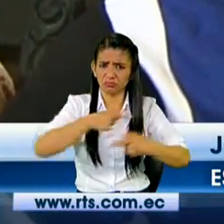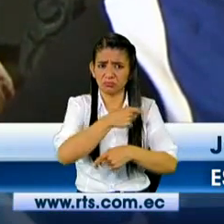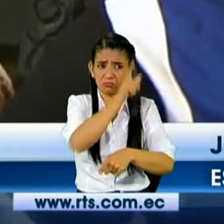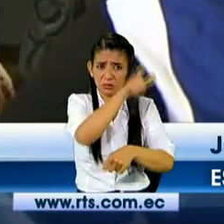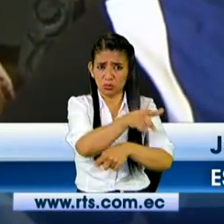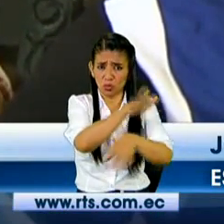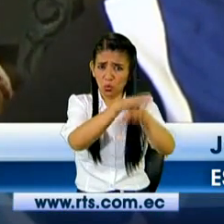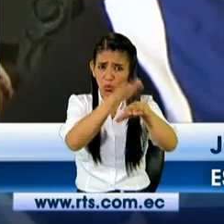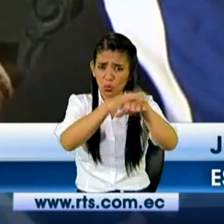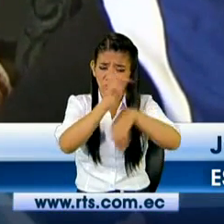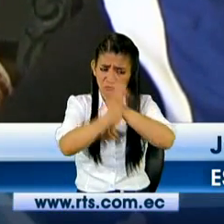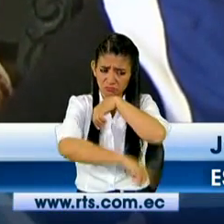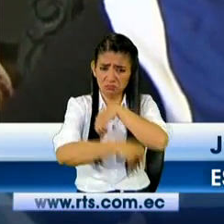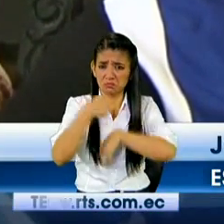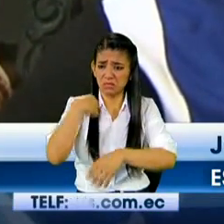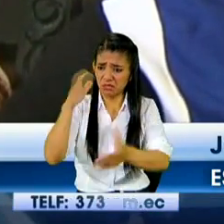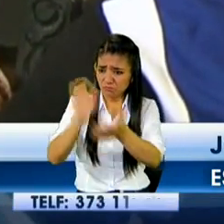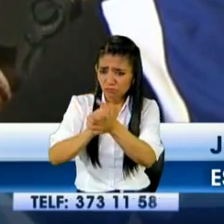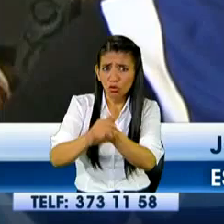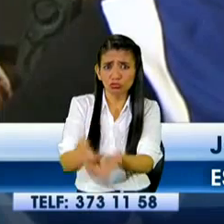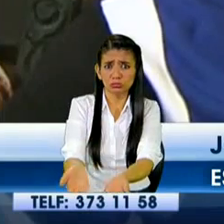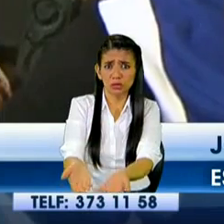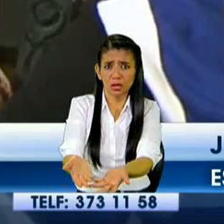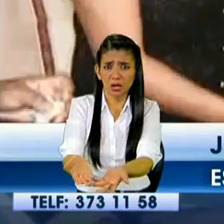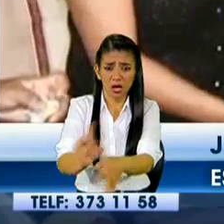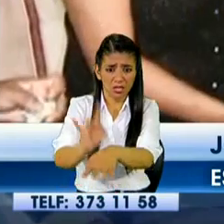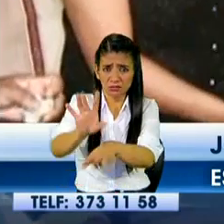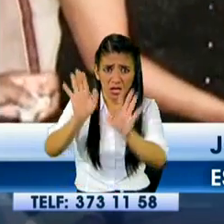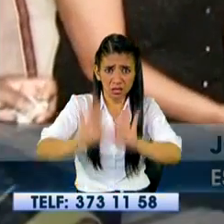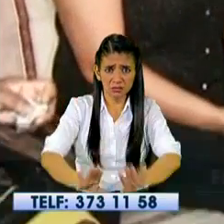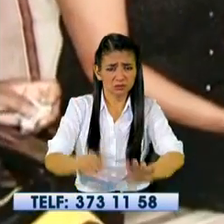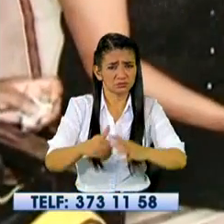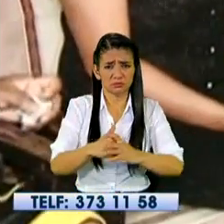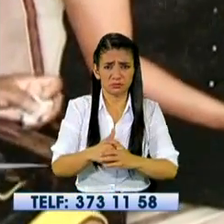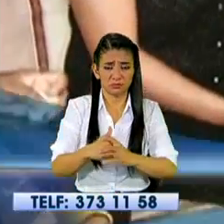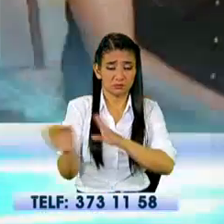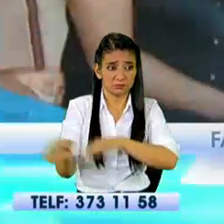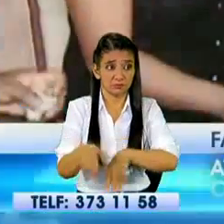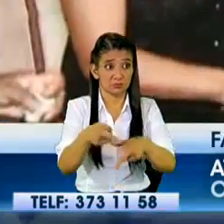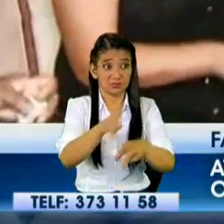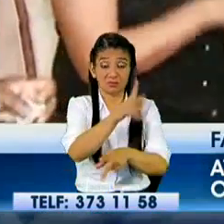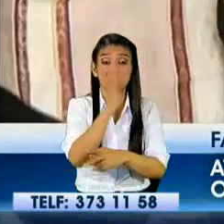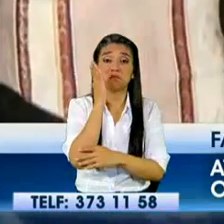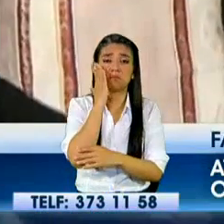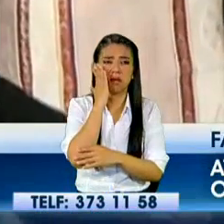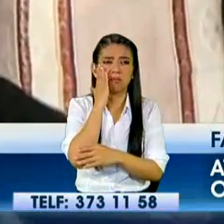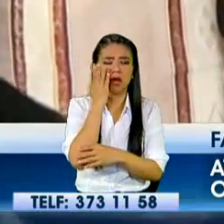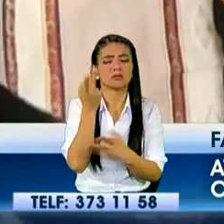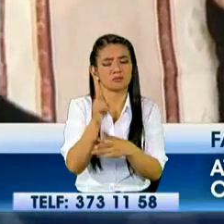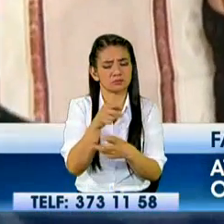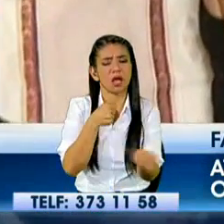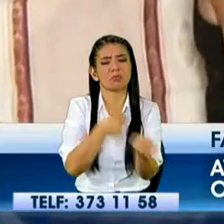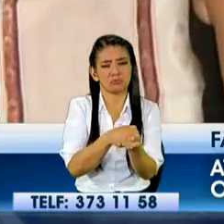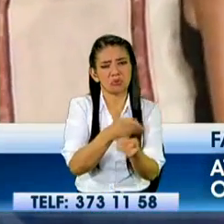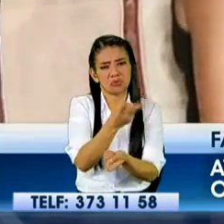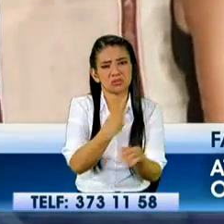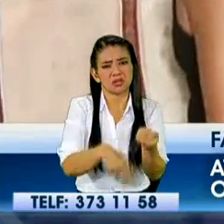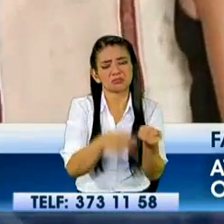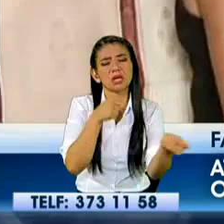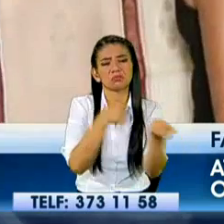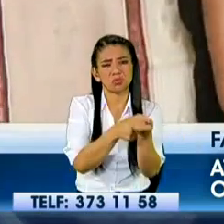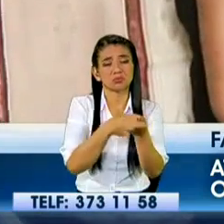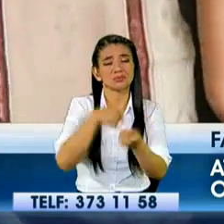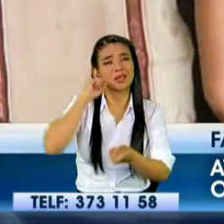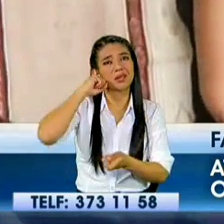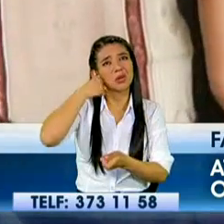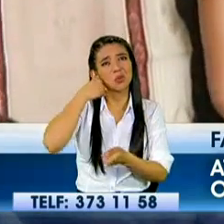que impune la muerte de mujer. Mientras tanto, su progenitora se ha convertido en un apoyo importante. Ella